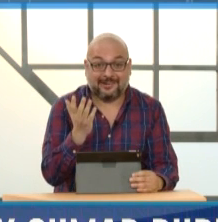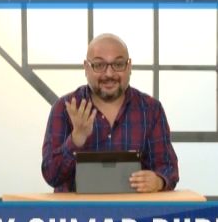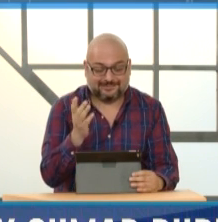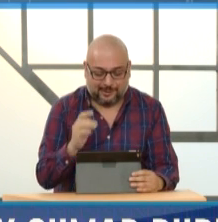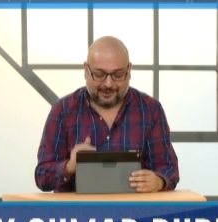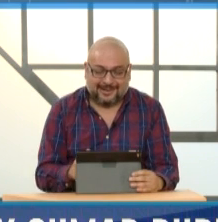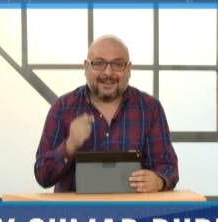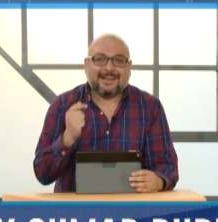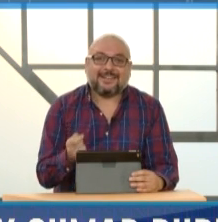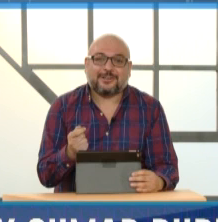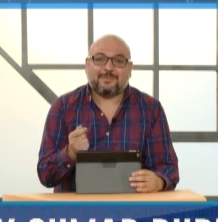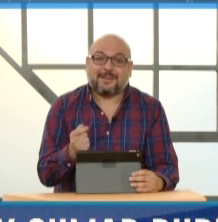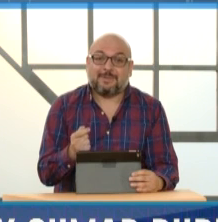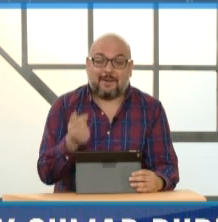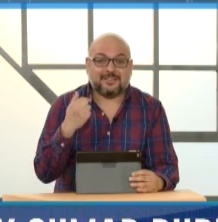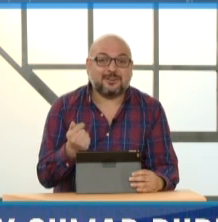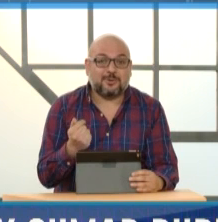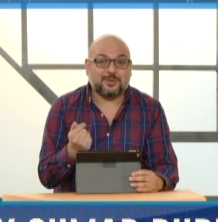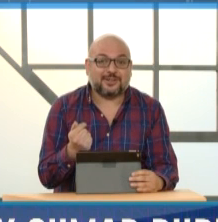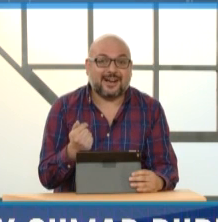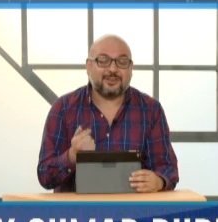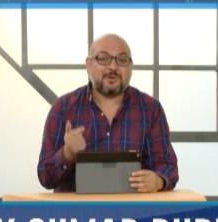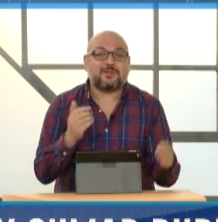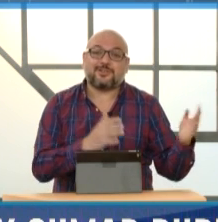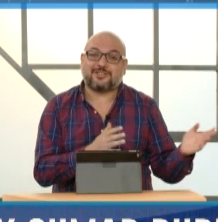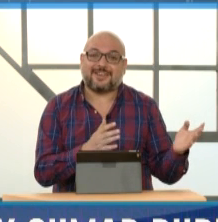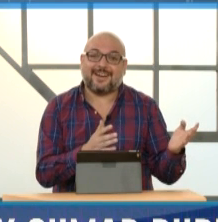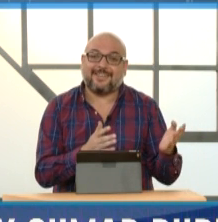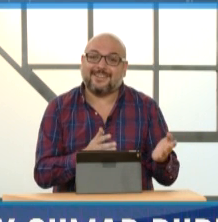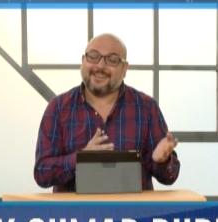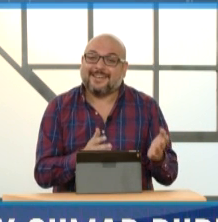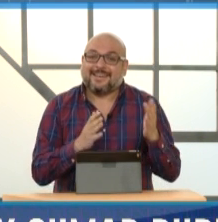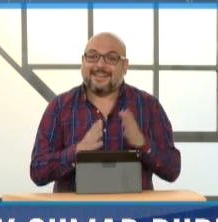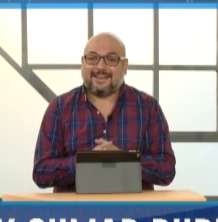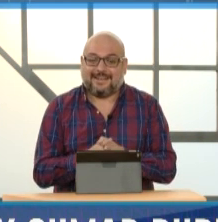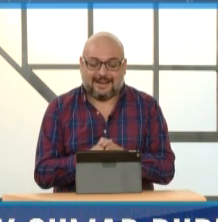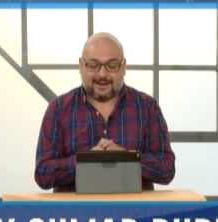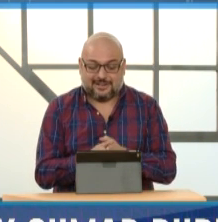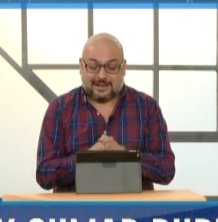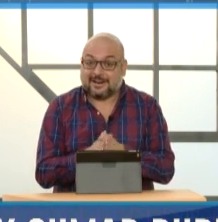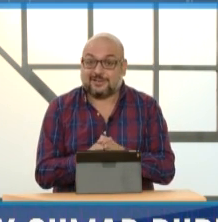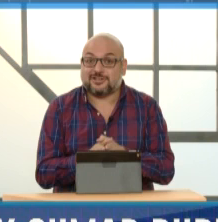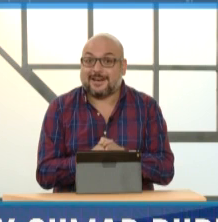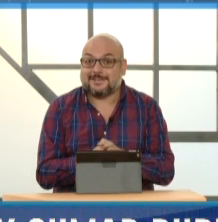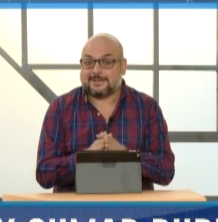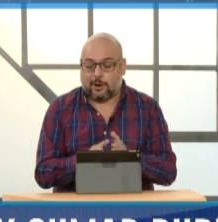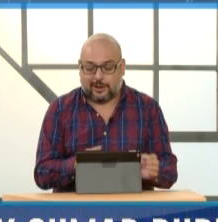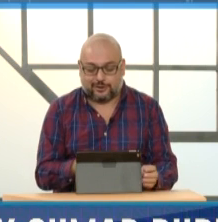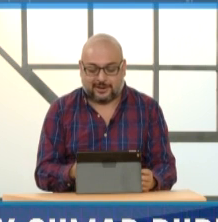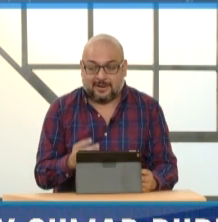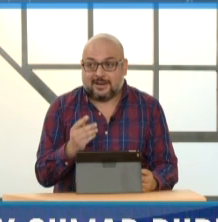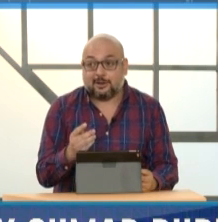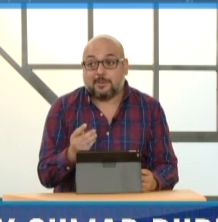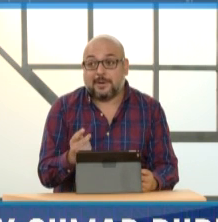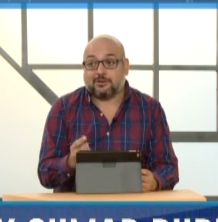volvió. Esto, así como yo me estoy quejando de mi voz, otros se quejan de en las redes sociales de la Hora